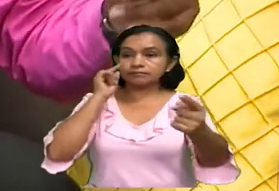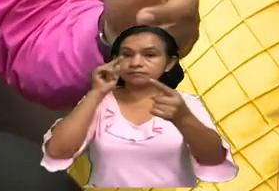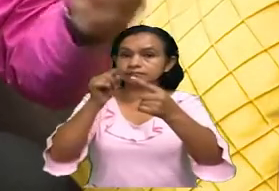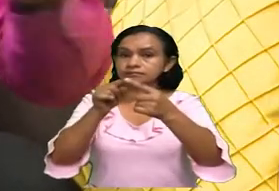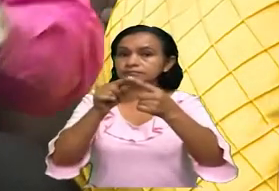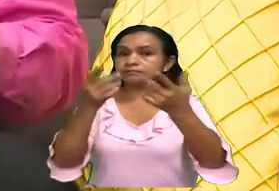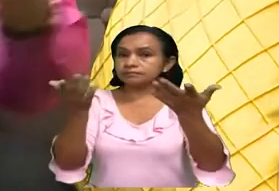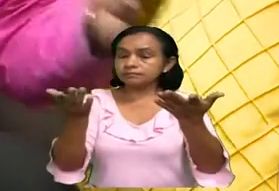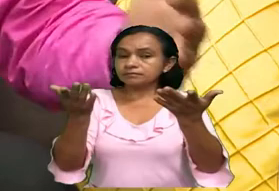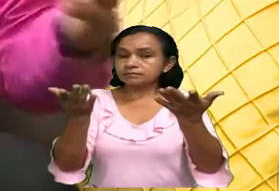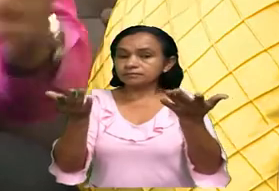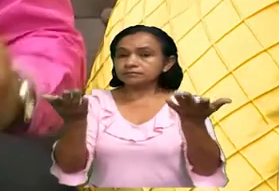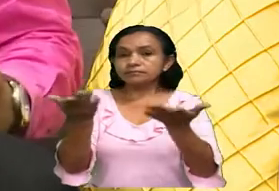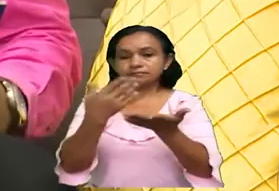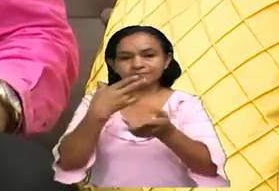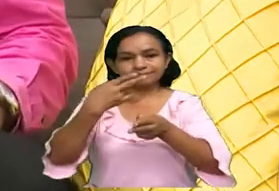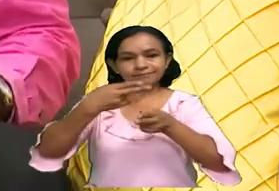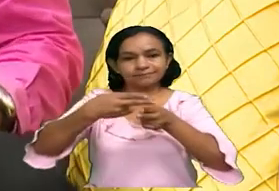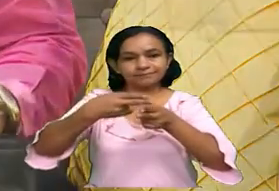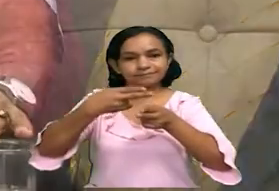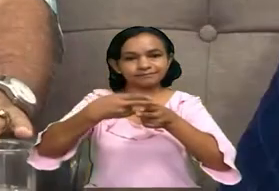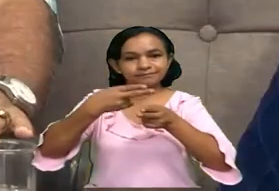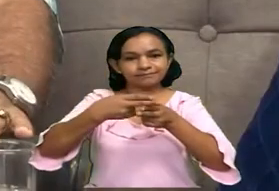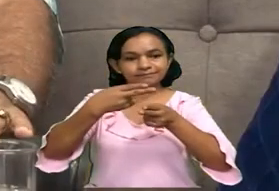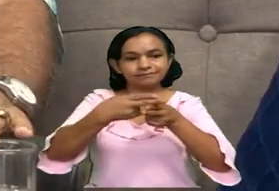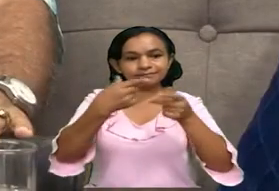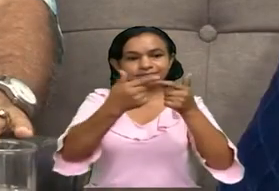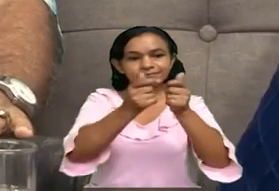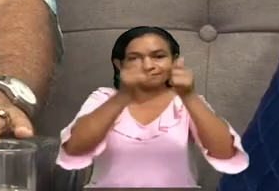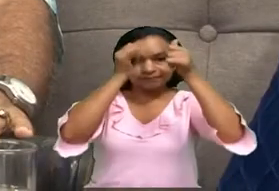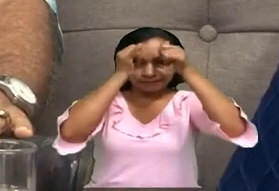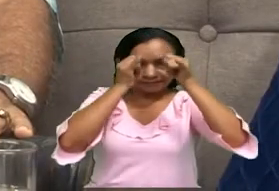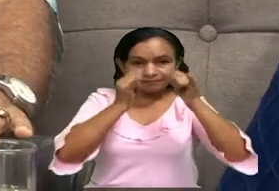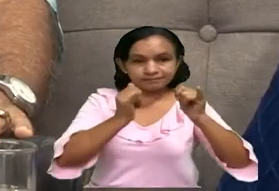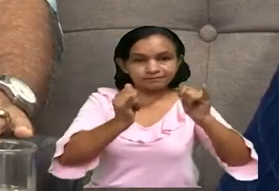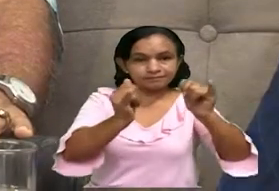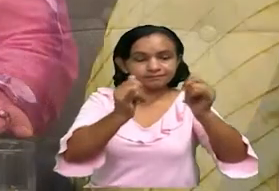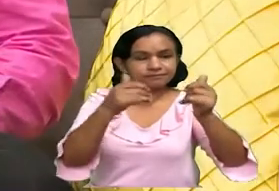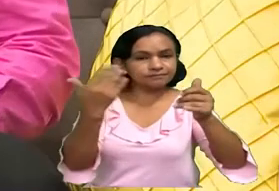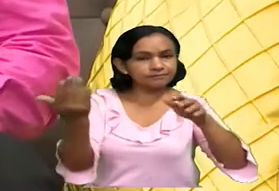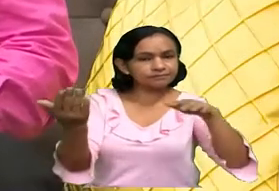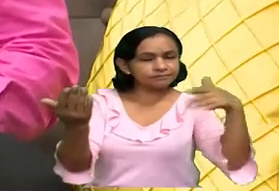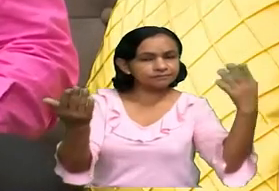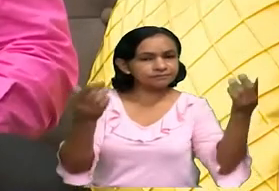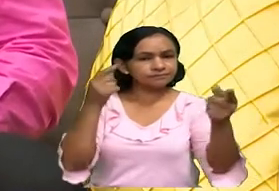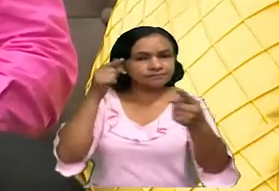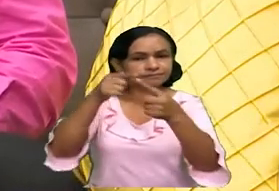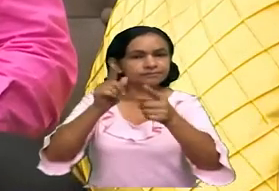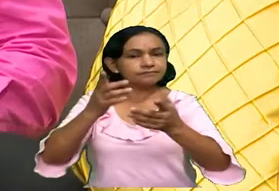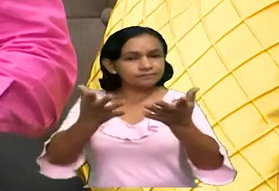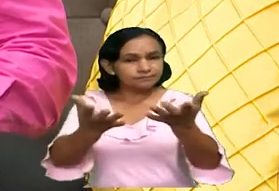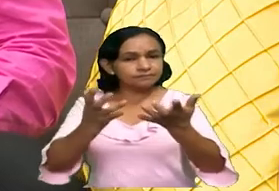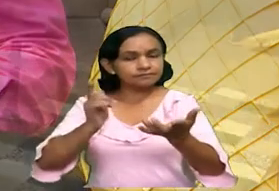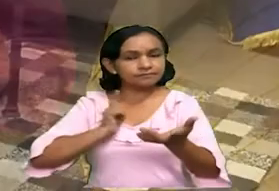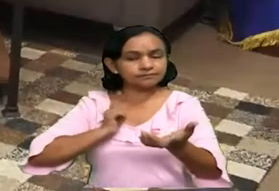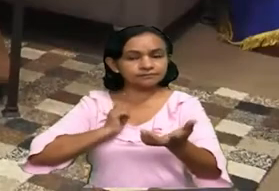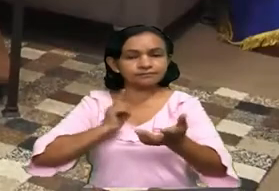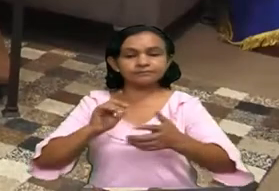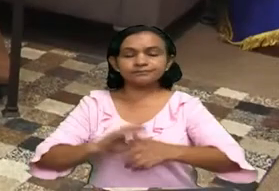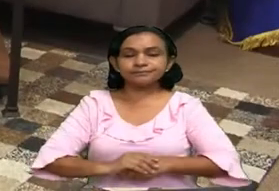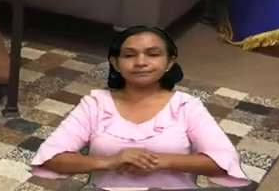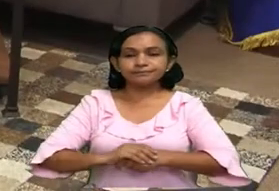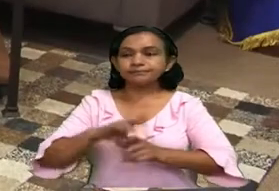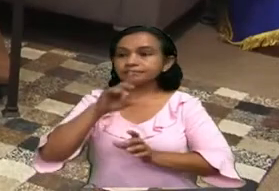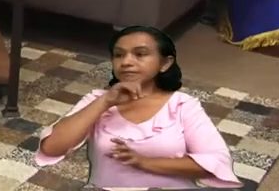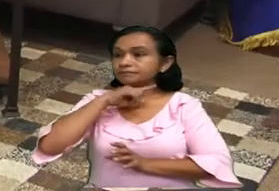bueno, obviamente por su nombre ya sabemos a qué sector responde, ¿verdad? Pero, ¿cuáles son los objetivos que persigue? Bueno, la verdad es